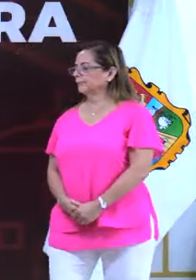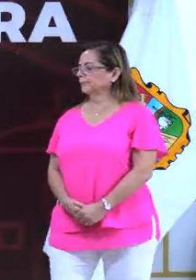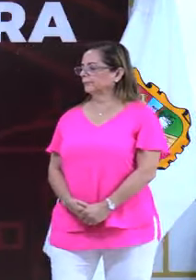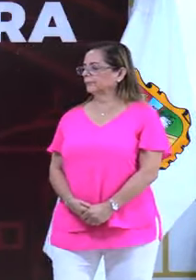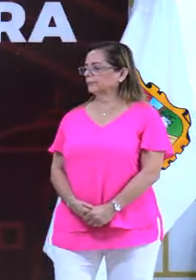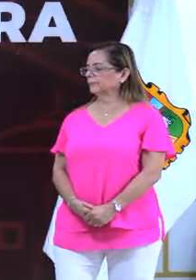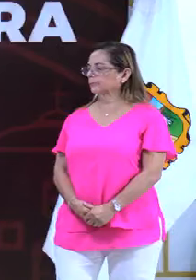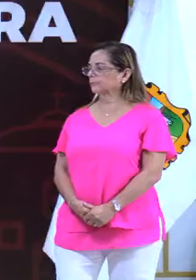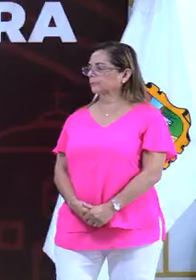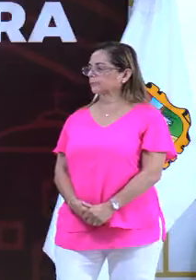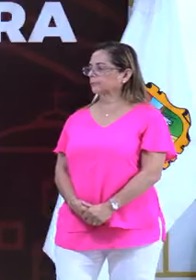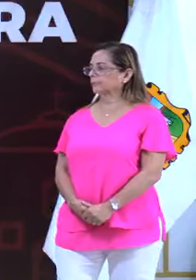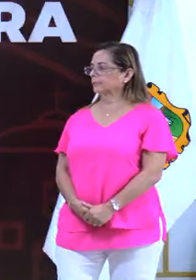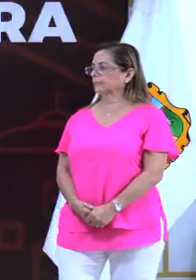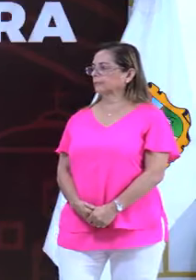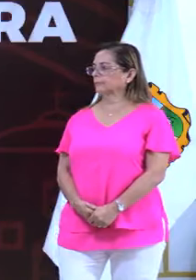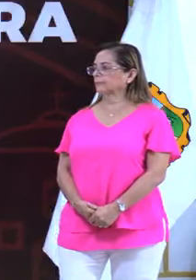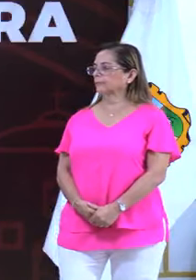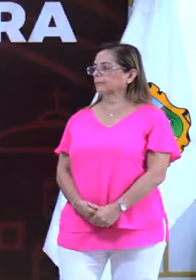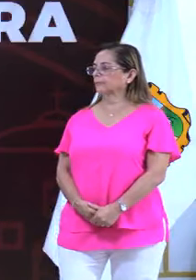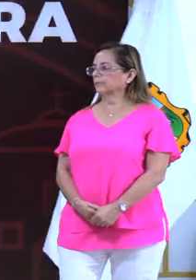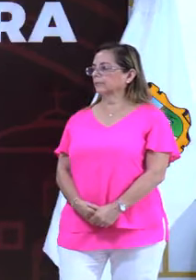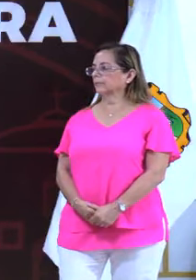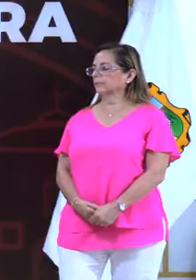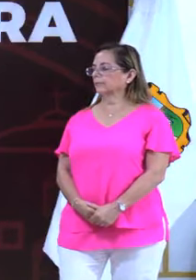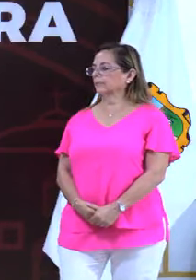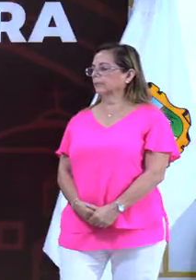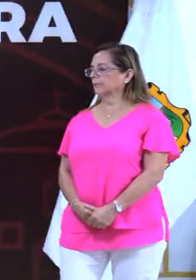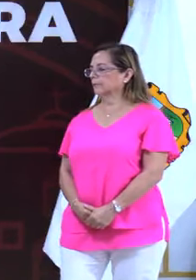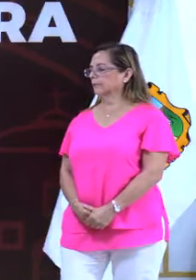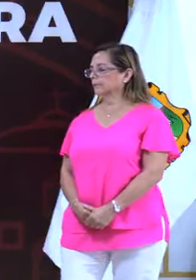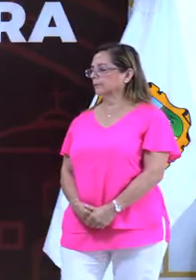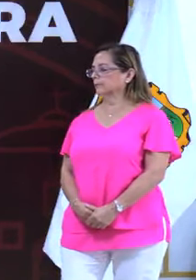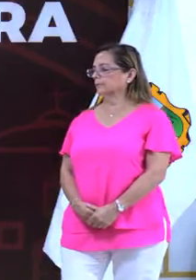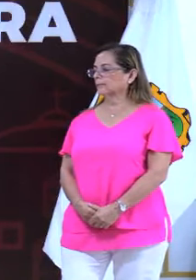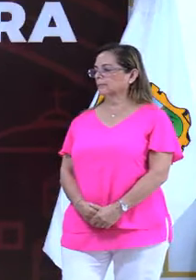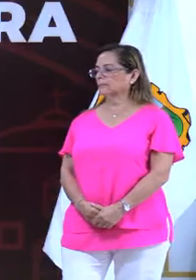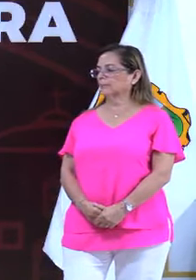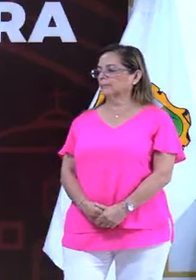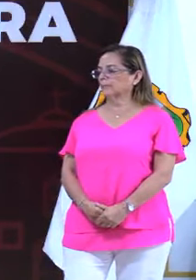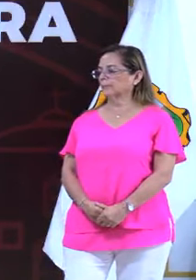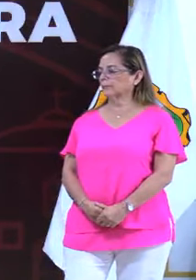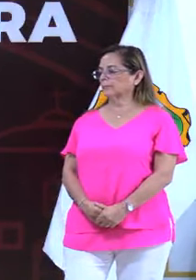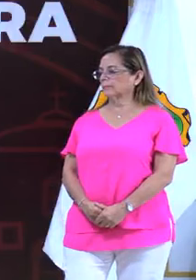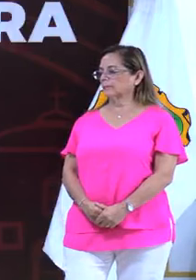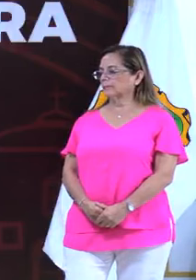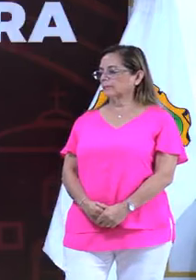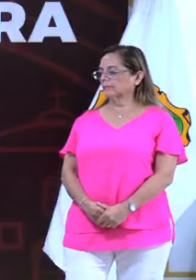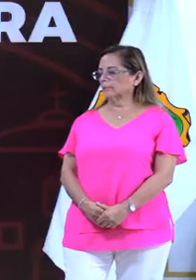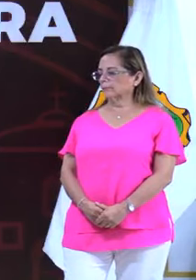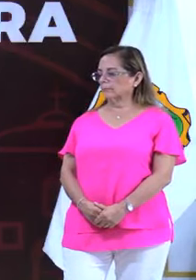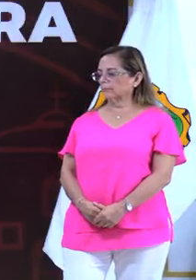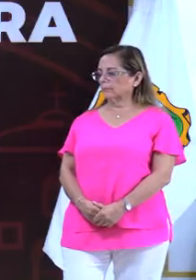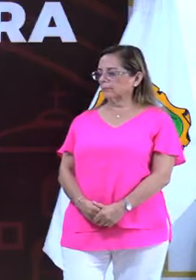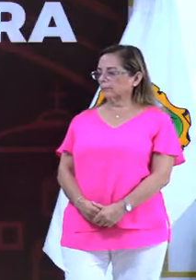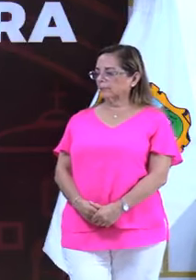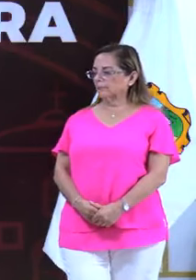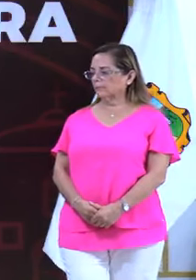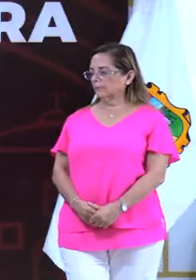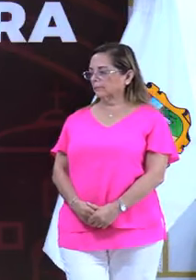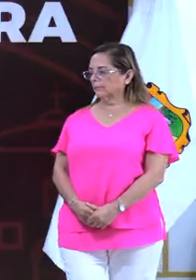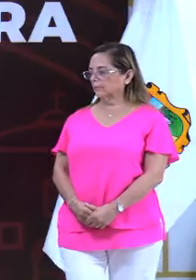de jóvenes, en la materia de nutrición y en materia de ejercicio, de eso